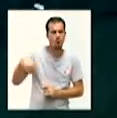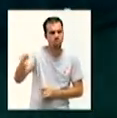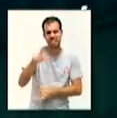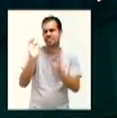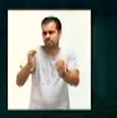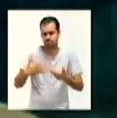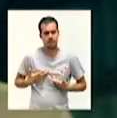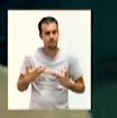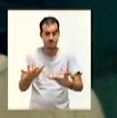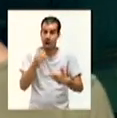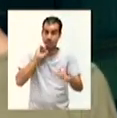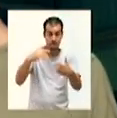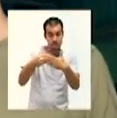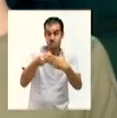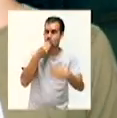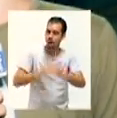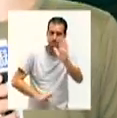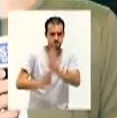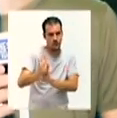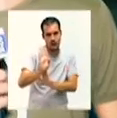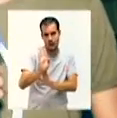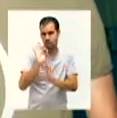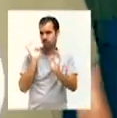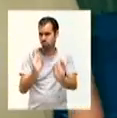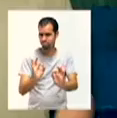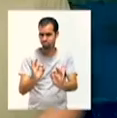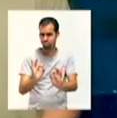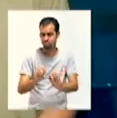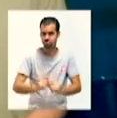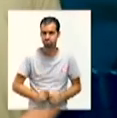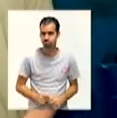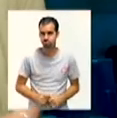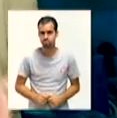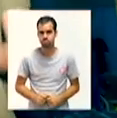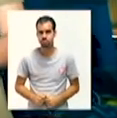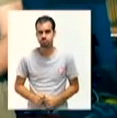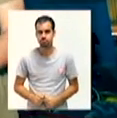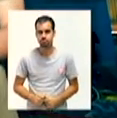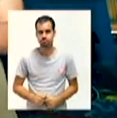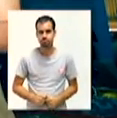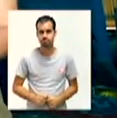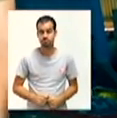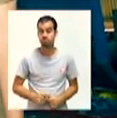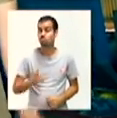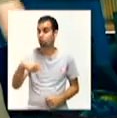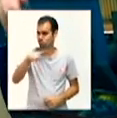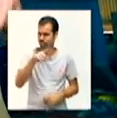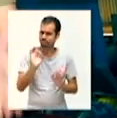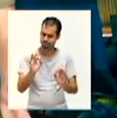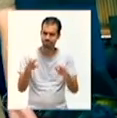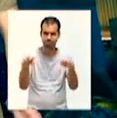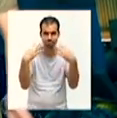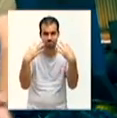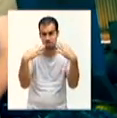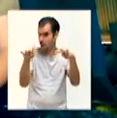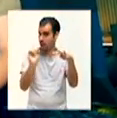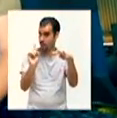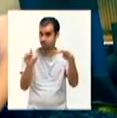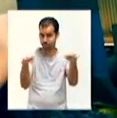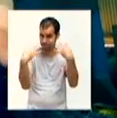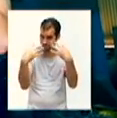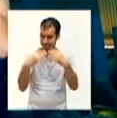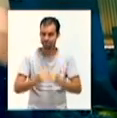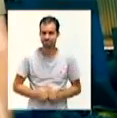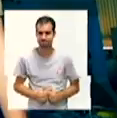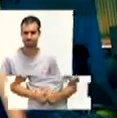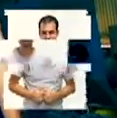están ahí siempre haciendo que la empresa llegue al lugar donde tiene que llegar y garantizando los recursos necesarios para la población. Continúa con nosotros, que nosotros